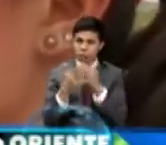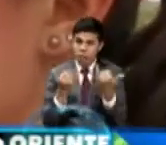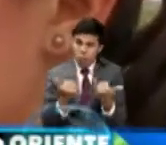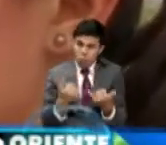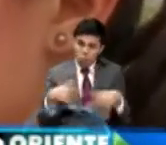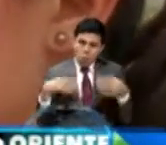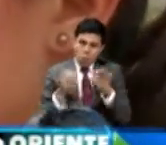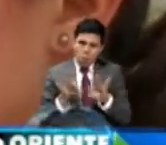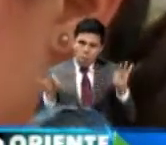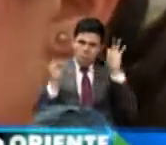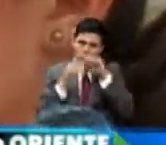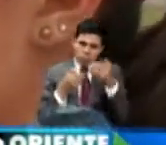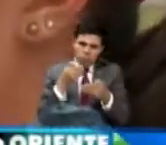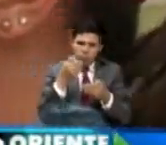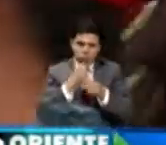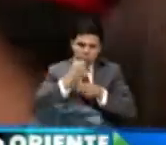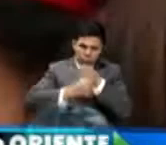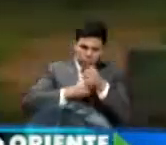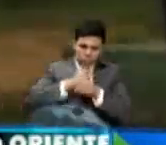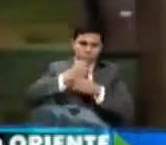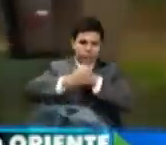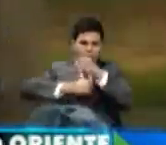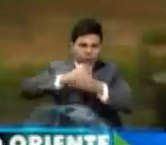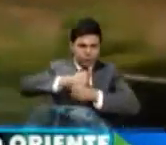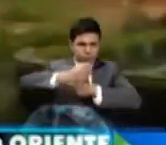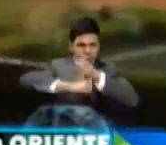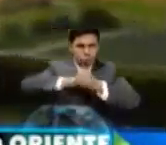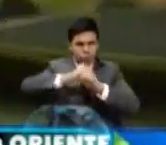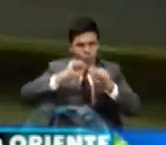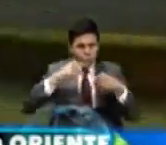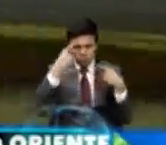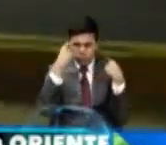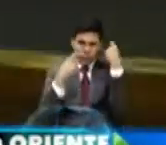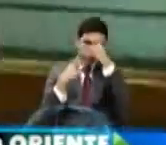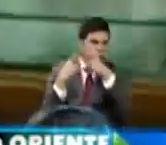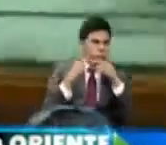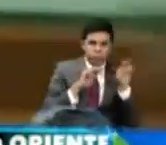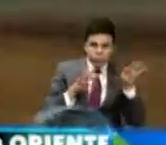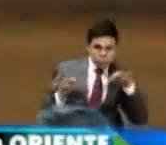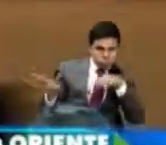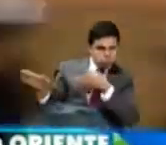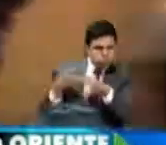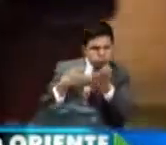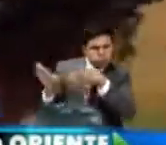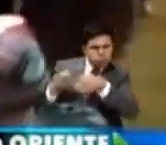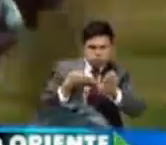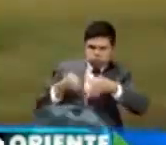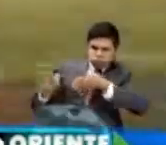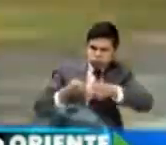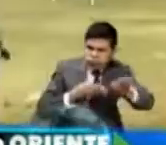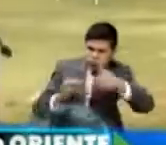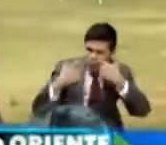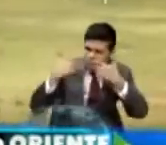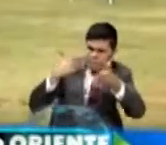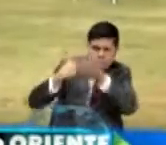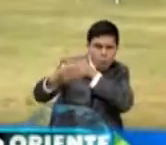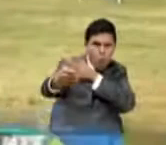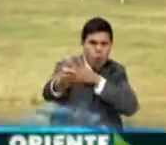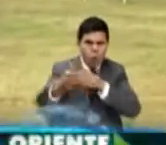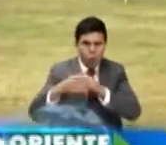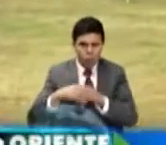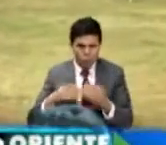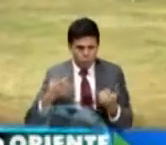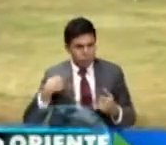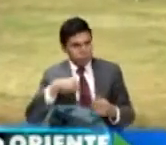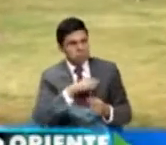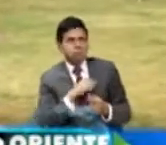cual ha venido elevando año tras año hasta el punto de ser considerada una de las velocistas más fuertes del país. Vamos muy bien,